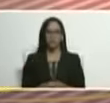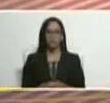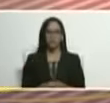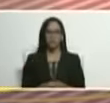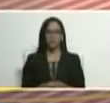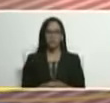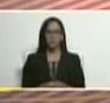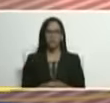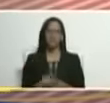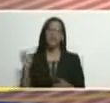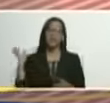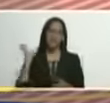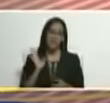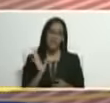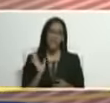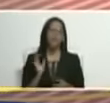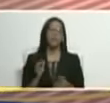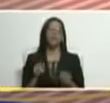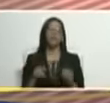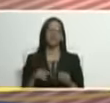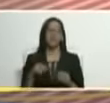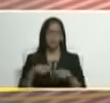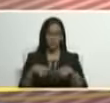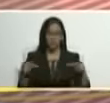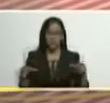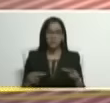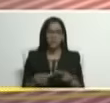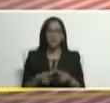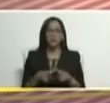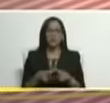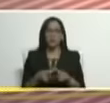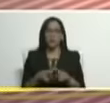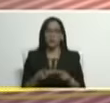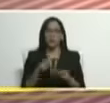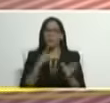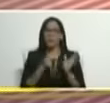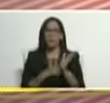Y venimos de un estado total de desabastecimiento,